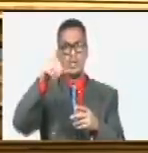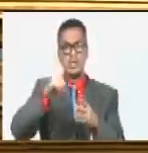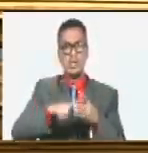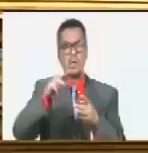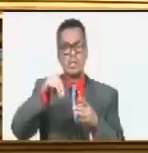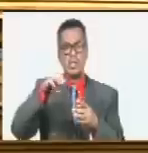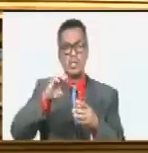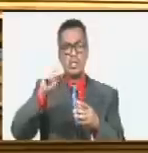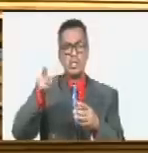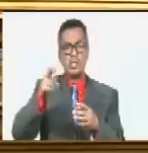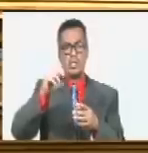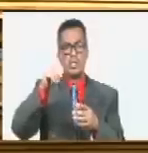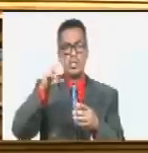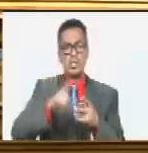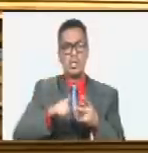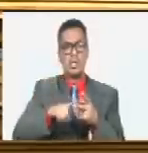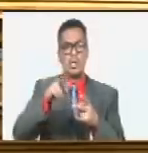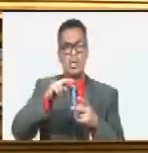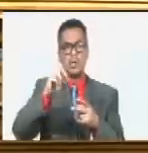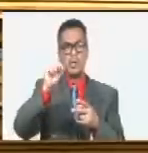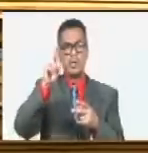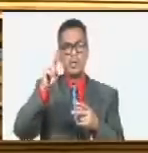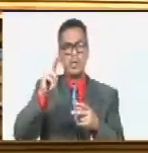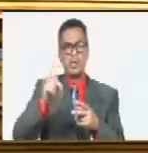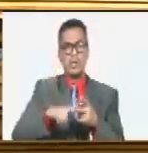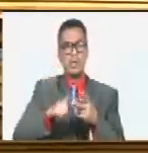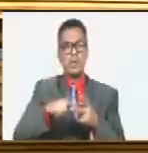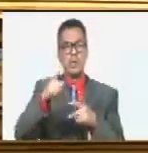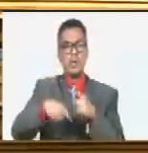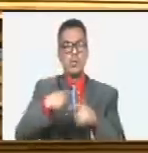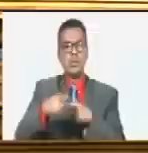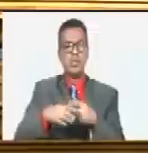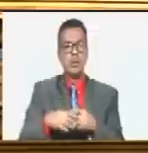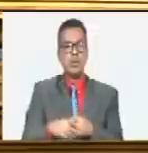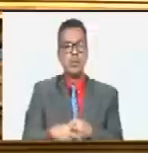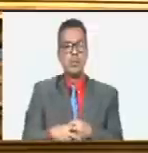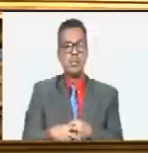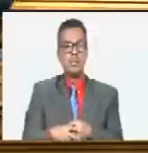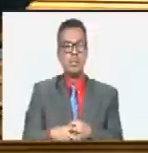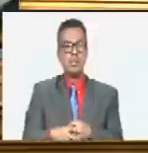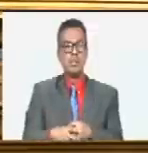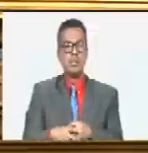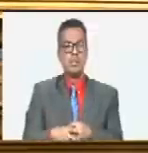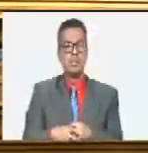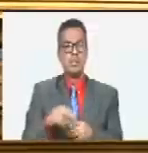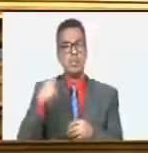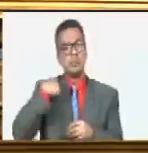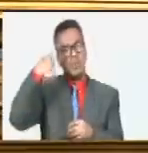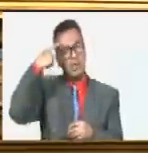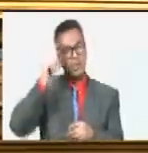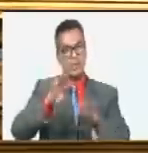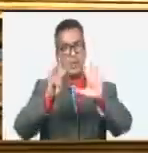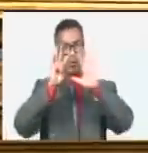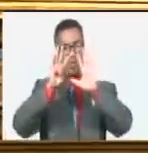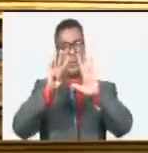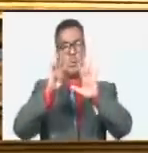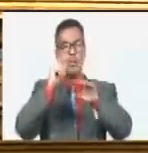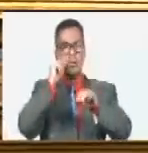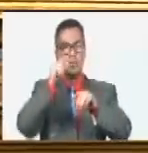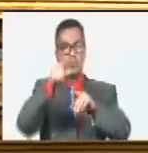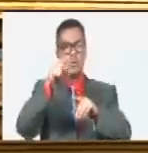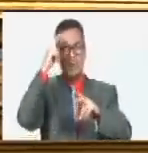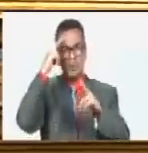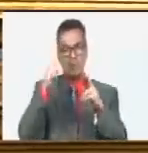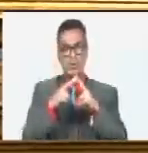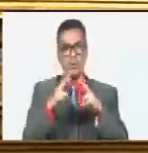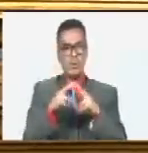no va a reconocer a Rauseo, Rauseo no va a reconocer no sé a quién más, que creo que son 9 candidatos. No se van a reconocer.